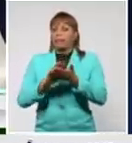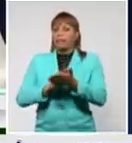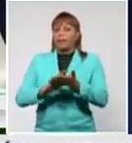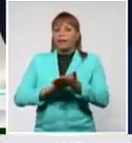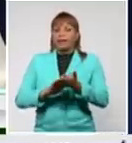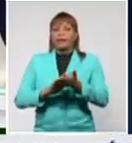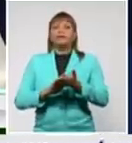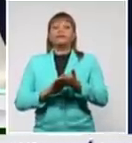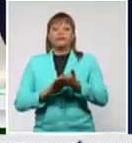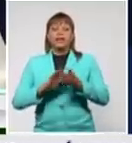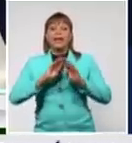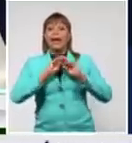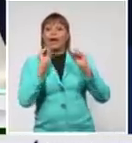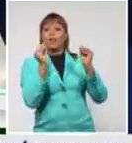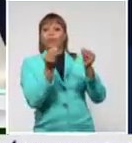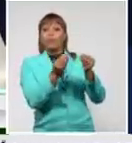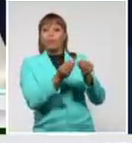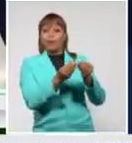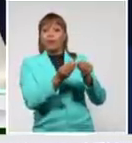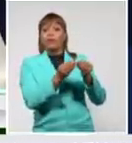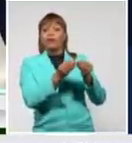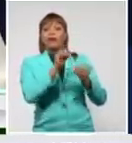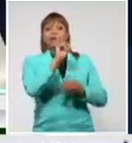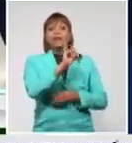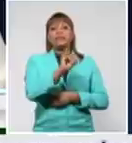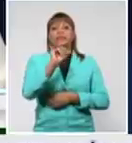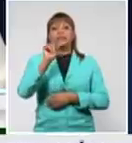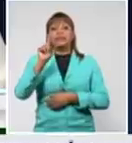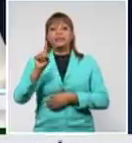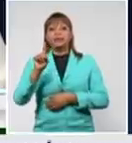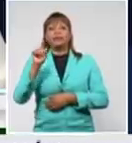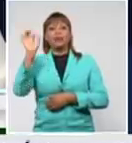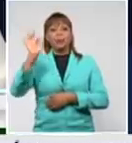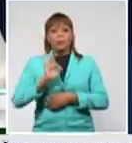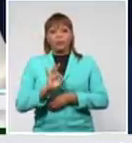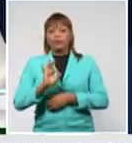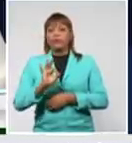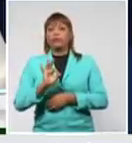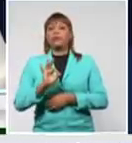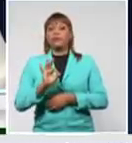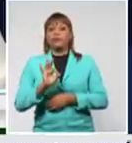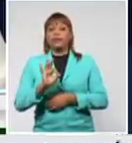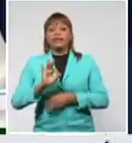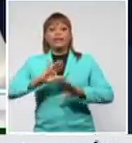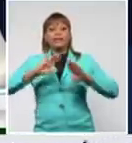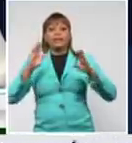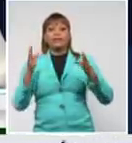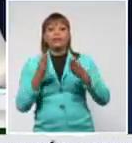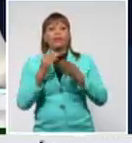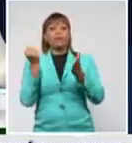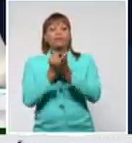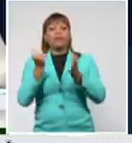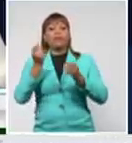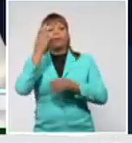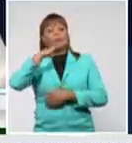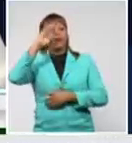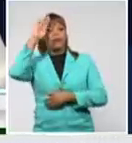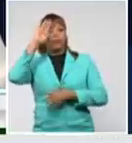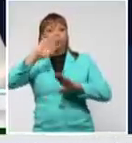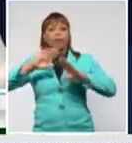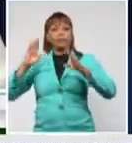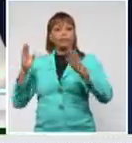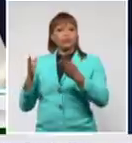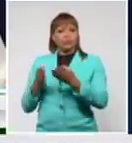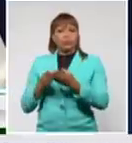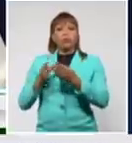el acumulado, el 61% de los confirmados en Cuba han sido